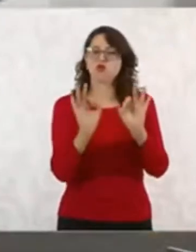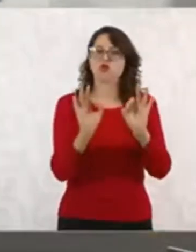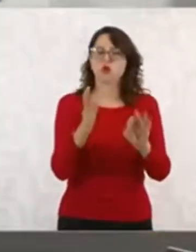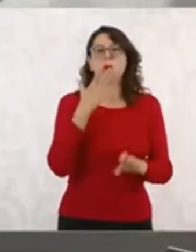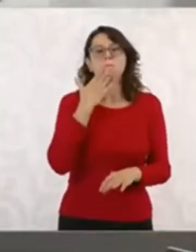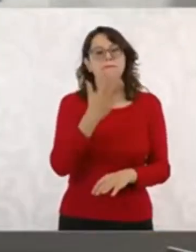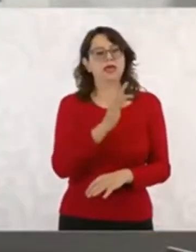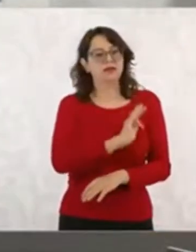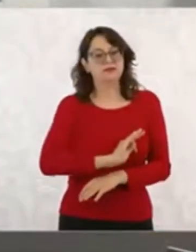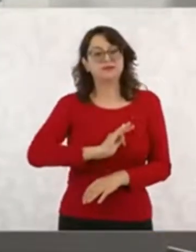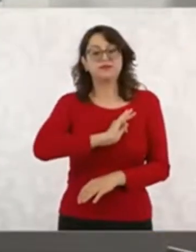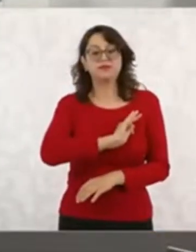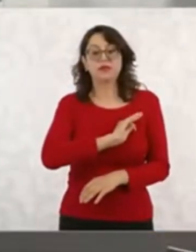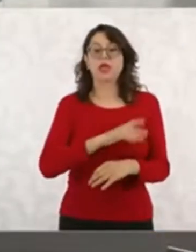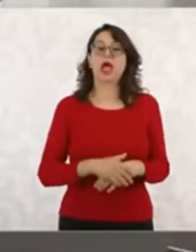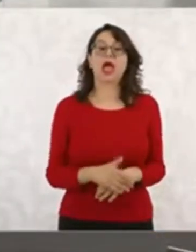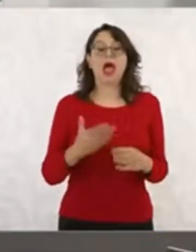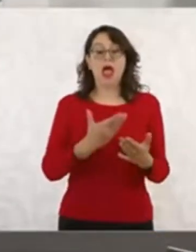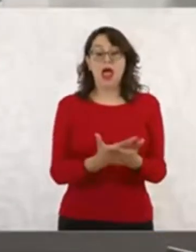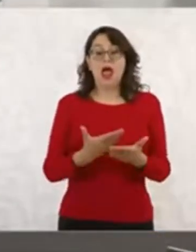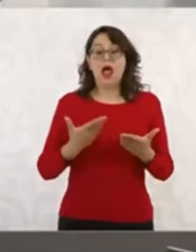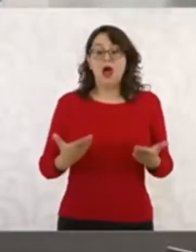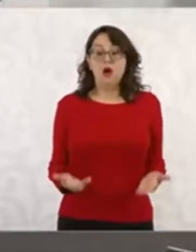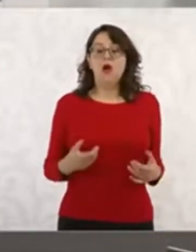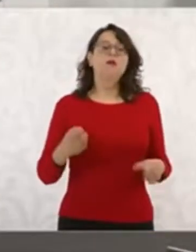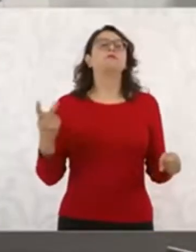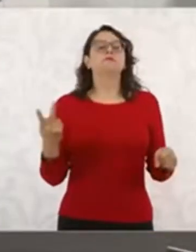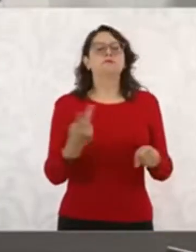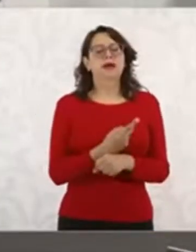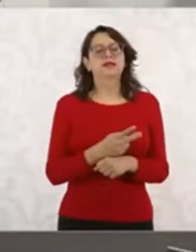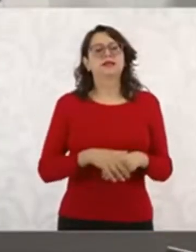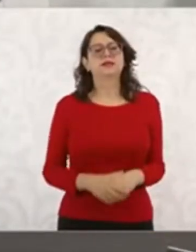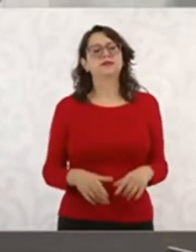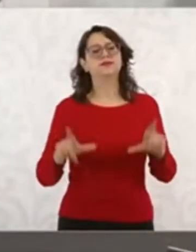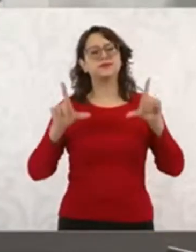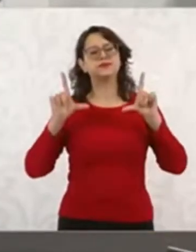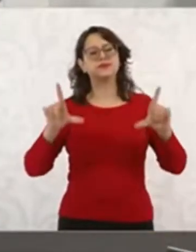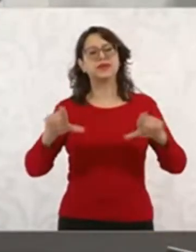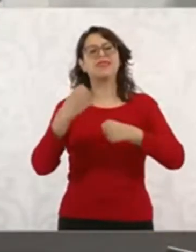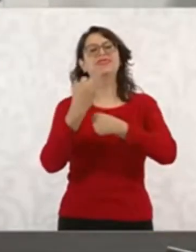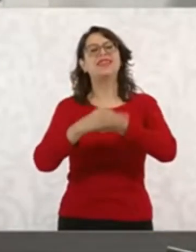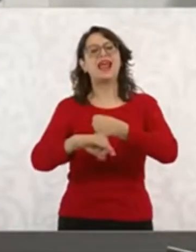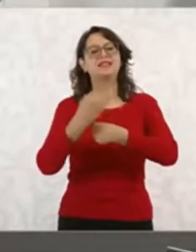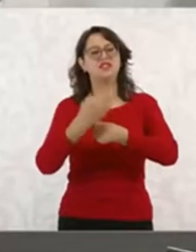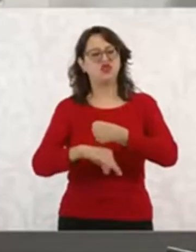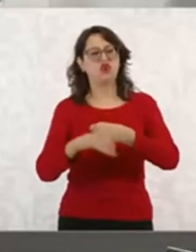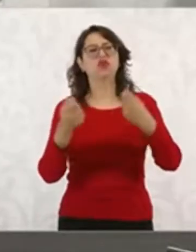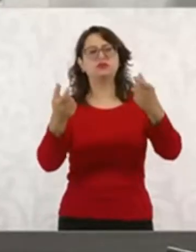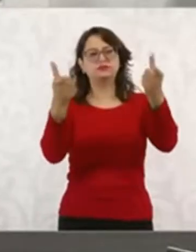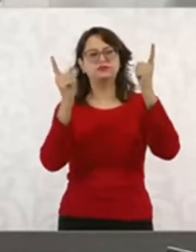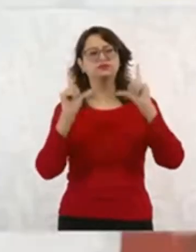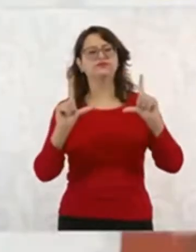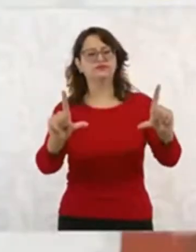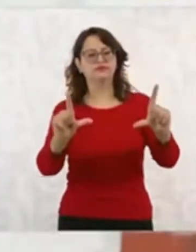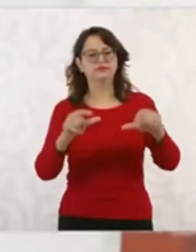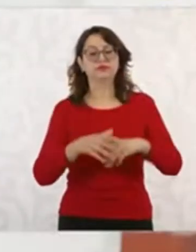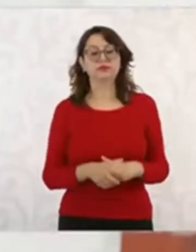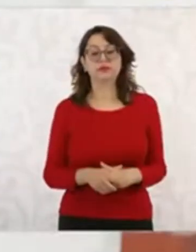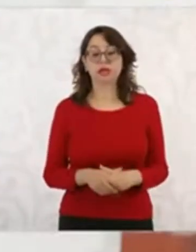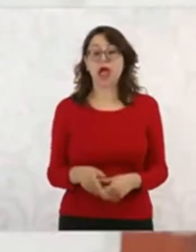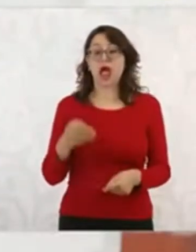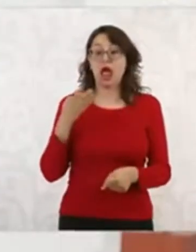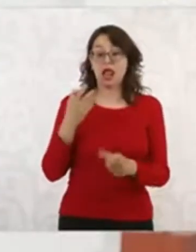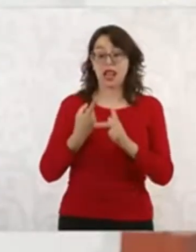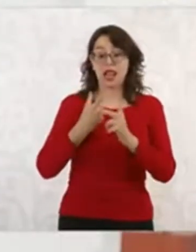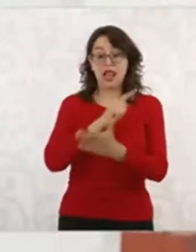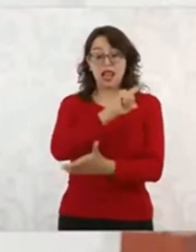artículo transitorio, el primero transitorio, en su segundo párrafo, dice lo siguiente: los asuntos que se encuentren en trámite a la